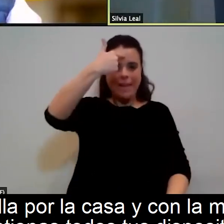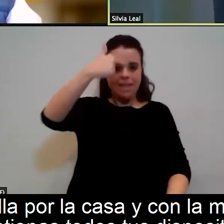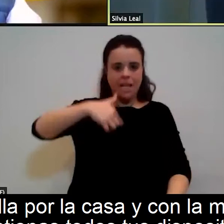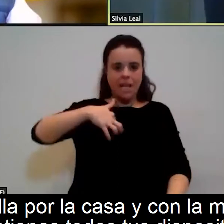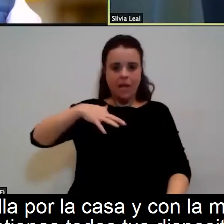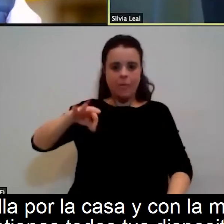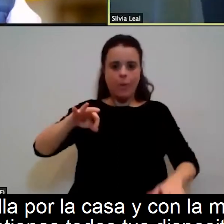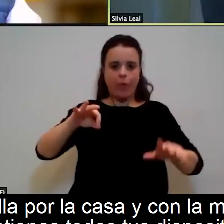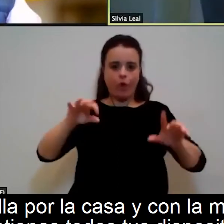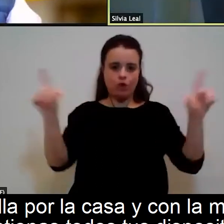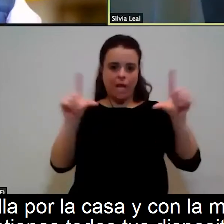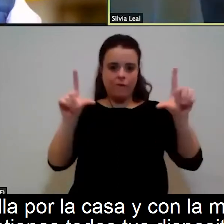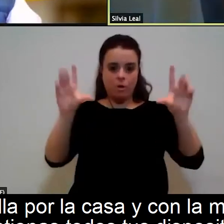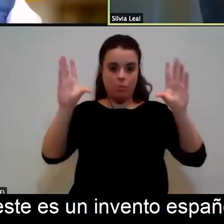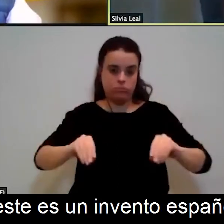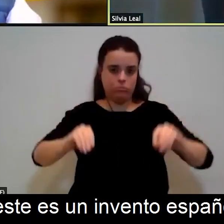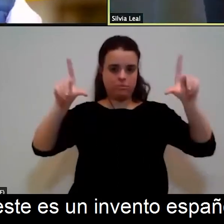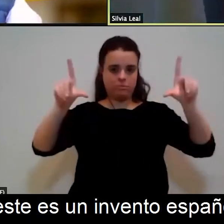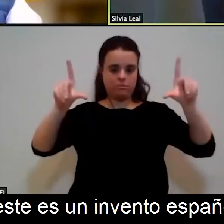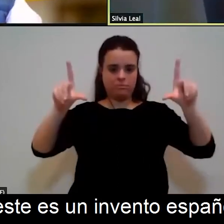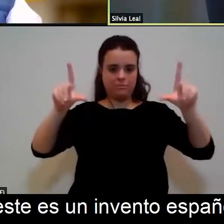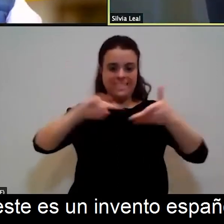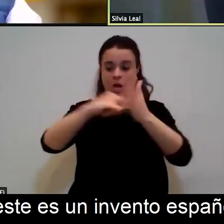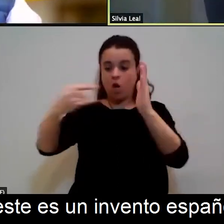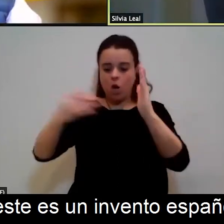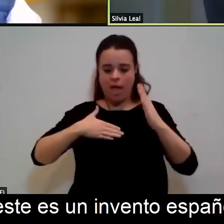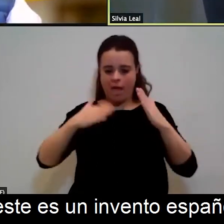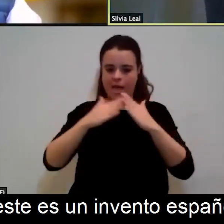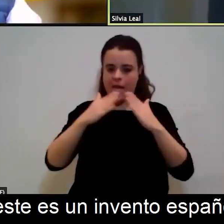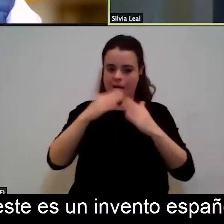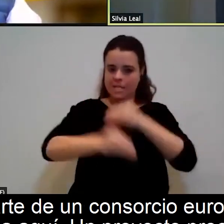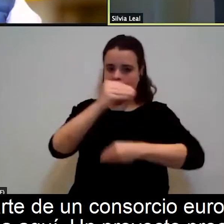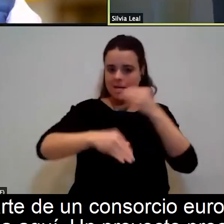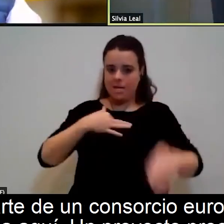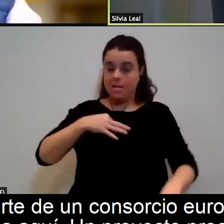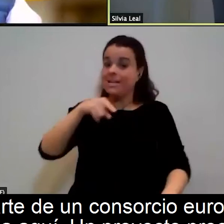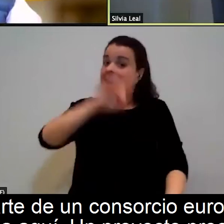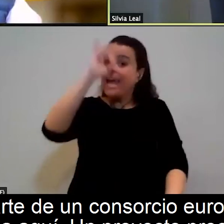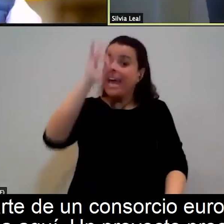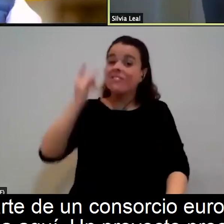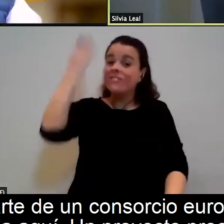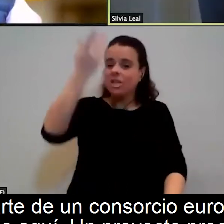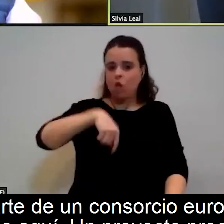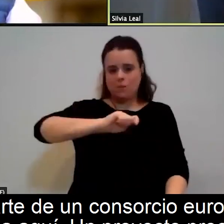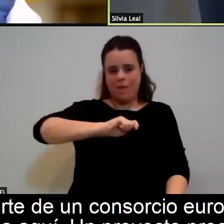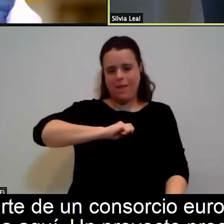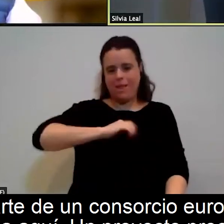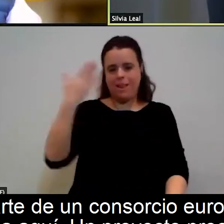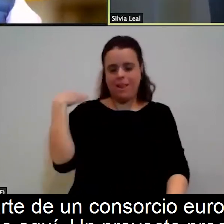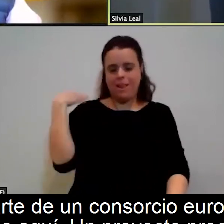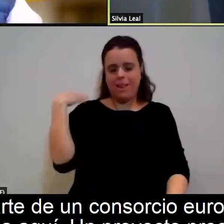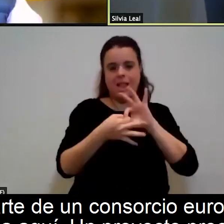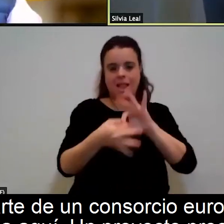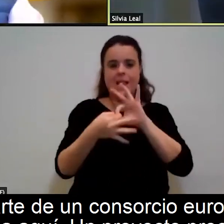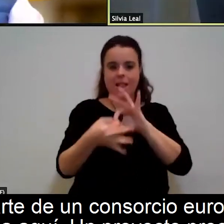tus dispositivos electrónicos y este es un invento español que de hecho formaba parte de un consorcio